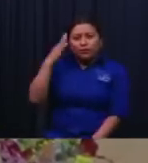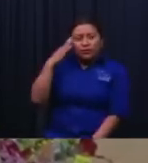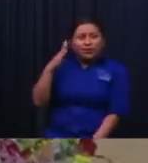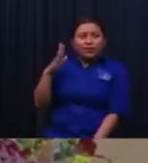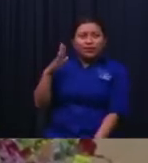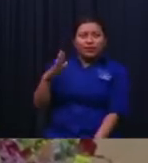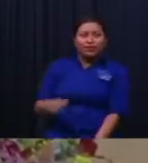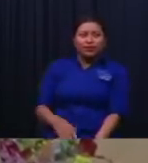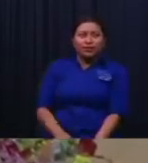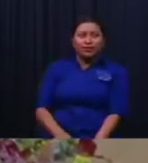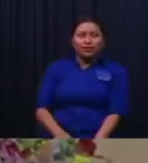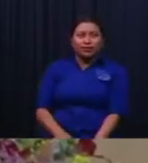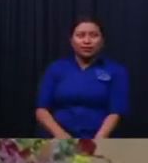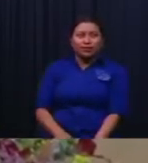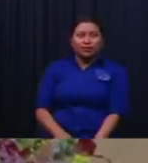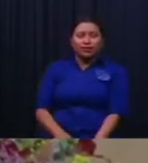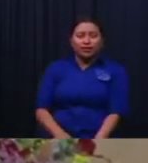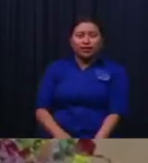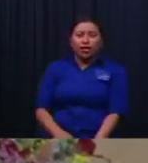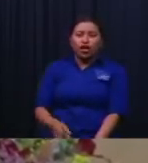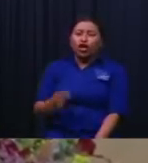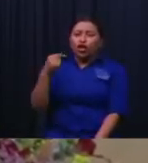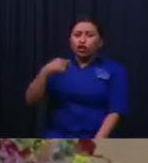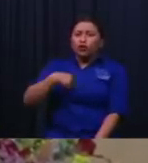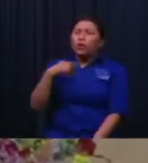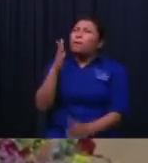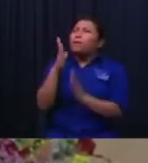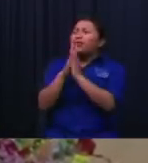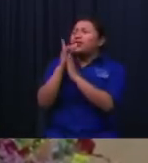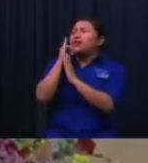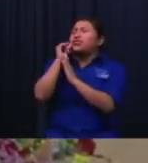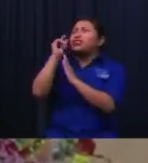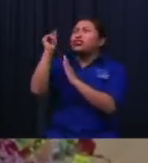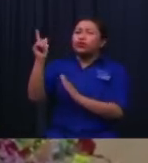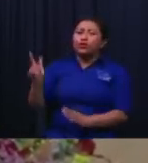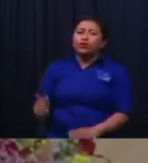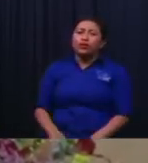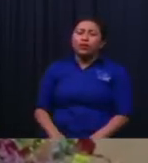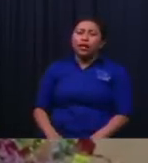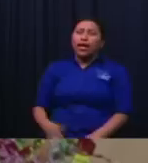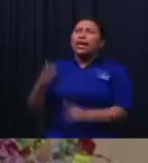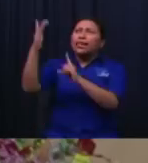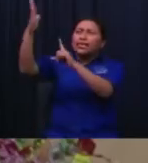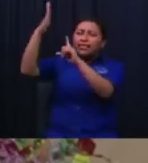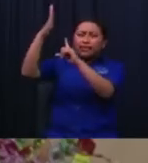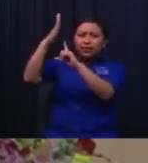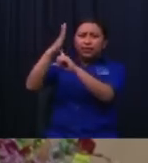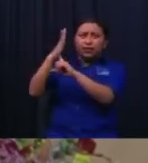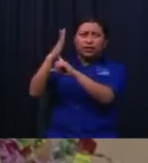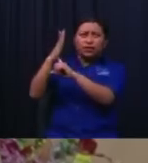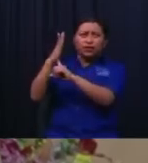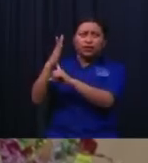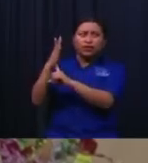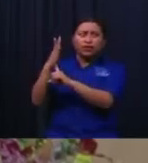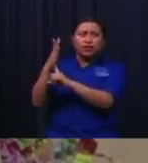ustedes que hasta yo pidiéndole al Señor que se manifestara el chamuco que estaba de molestar y se aparece una